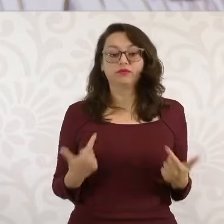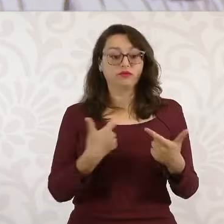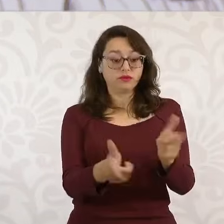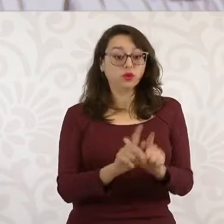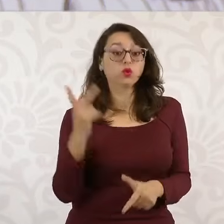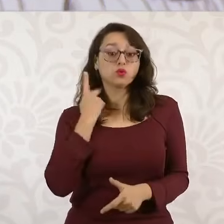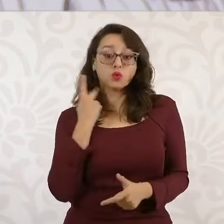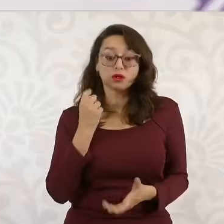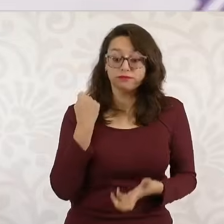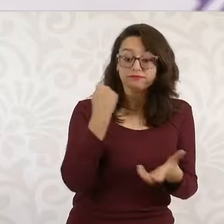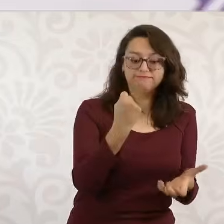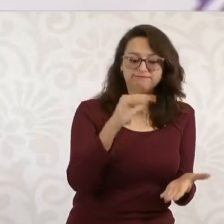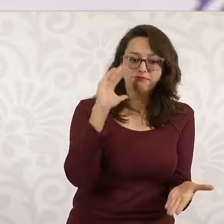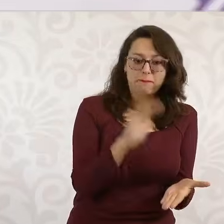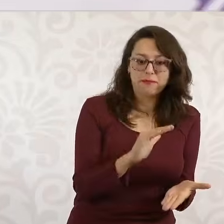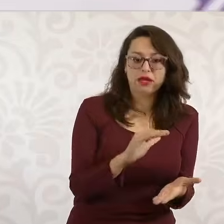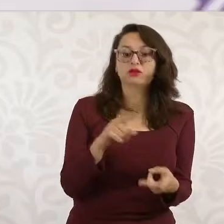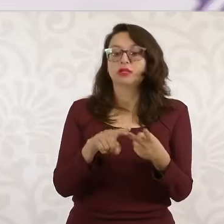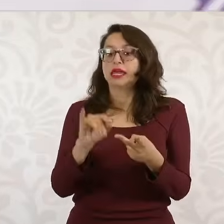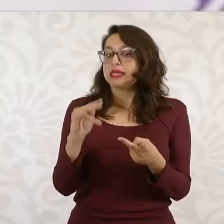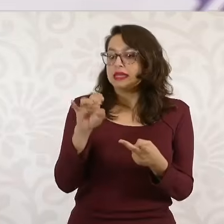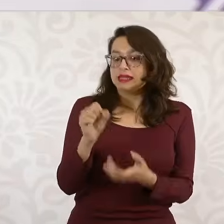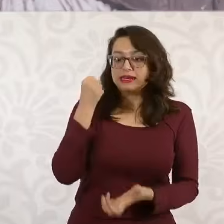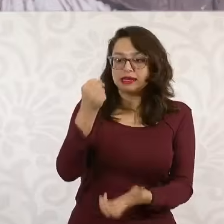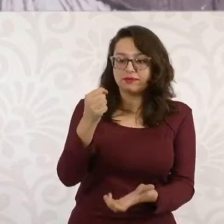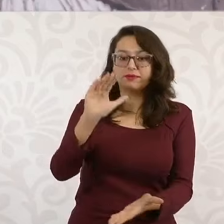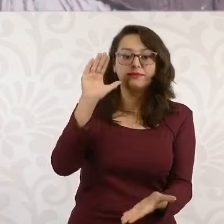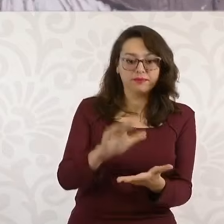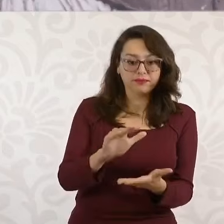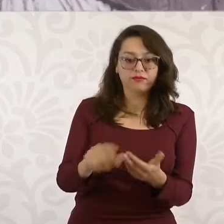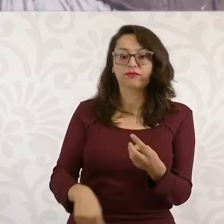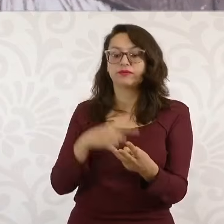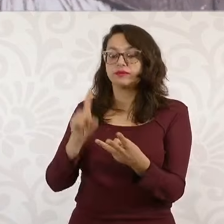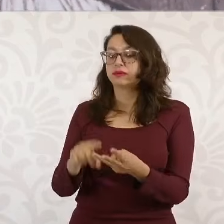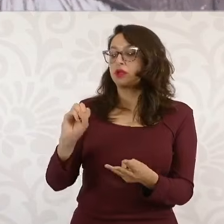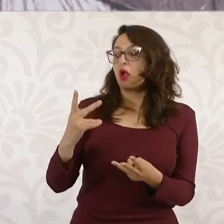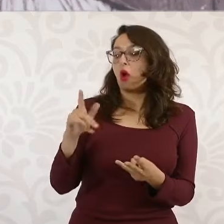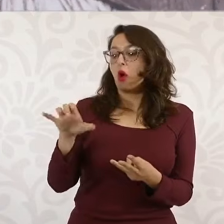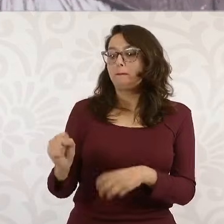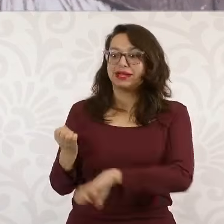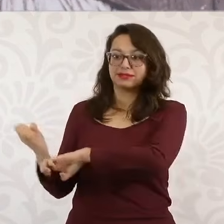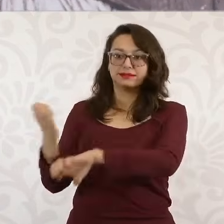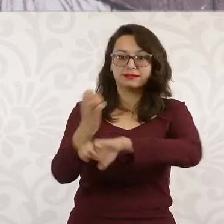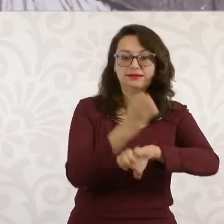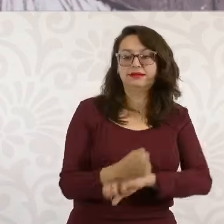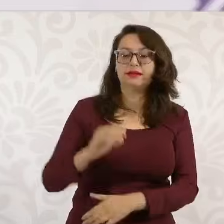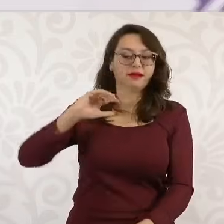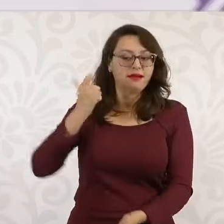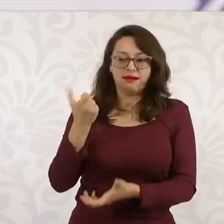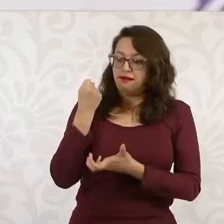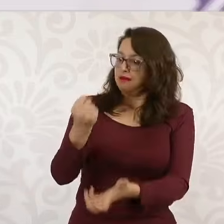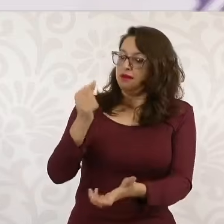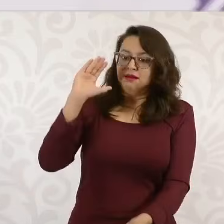partidos, reducción de lo que recibe el INE, reducción de lo que reciben los institutos electorales estatales,